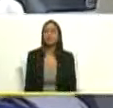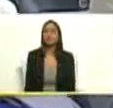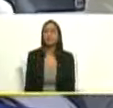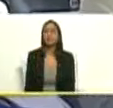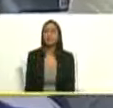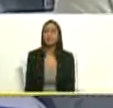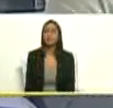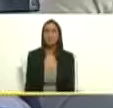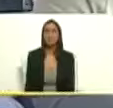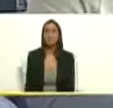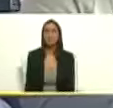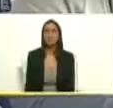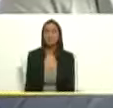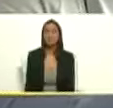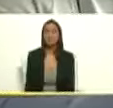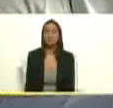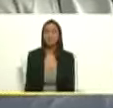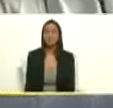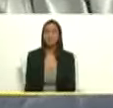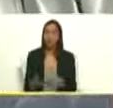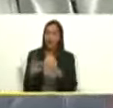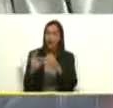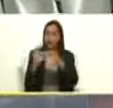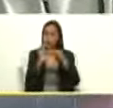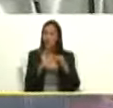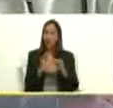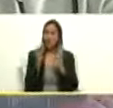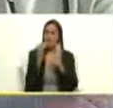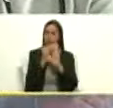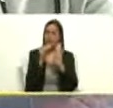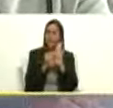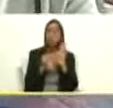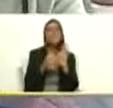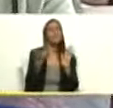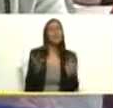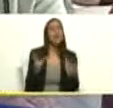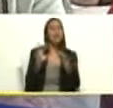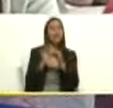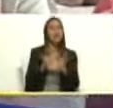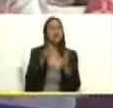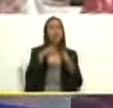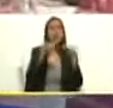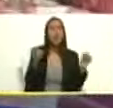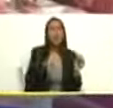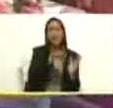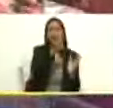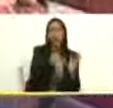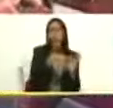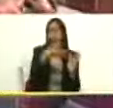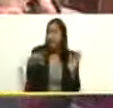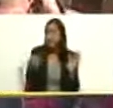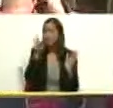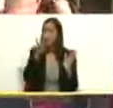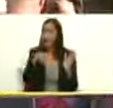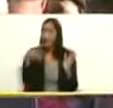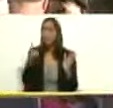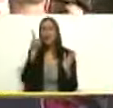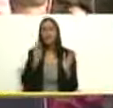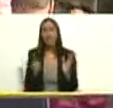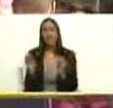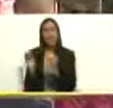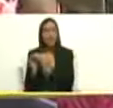ajustar mecanismos para ajustar las agendas las agendas tienen que estar en